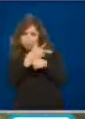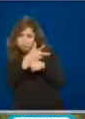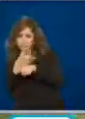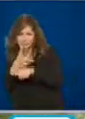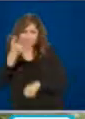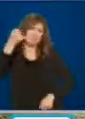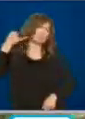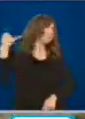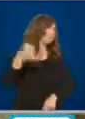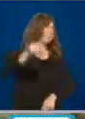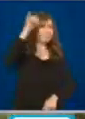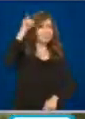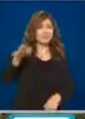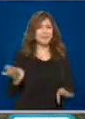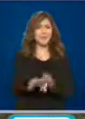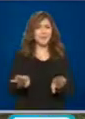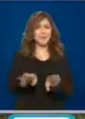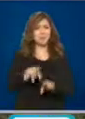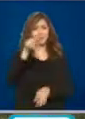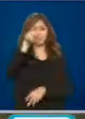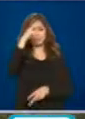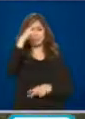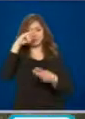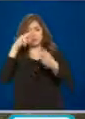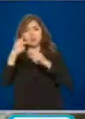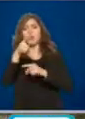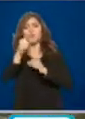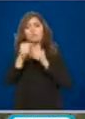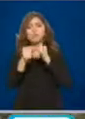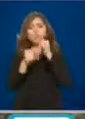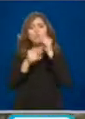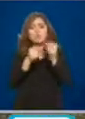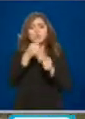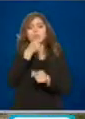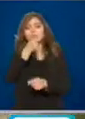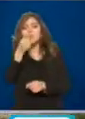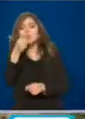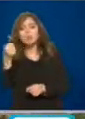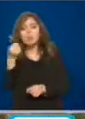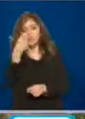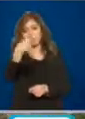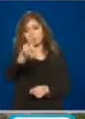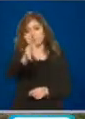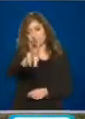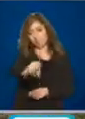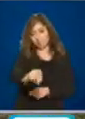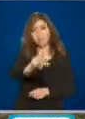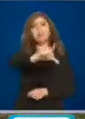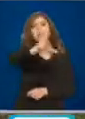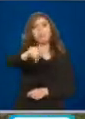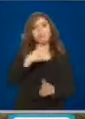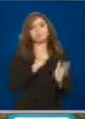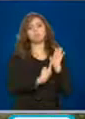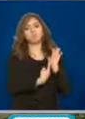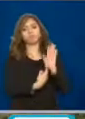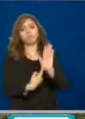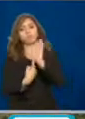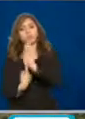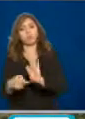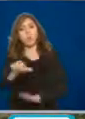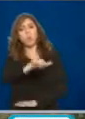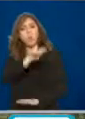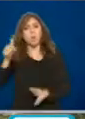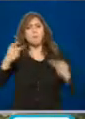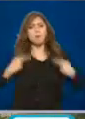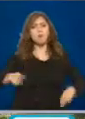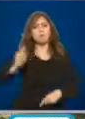usted, bueno, medio comienza a ser periodista, pero no, le voy a mostrar otros tipos,